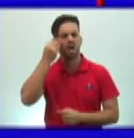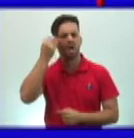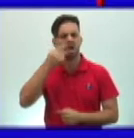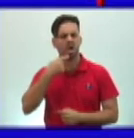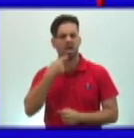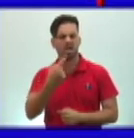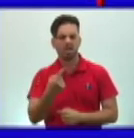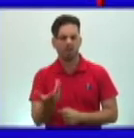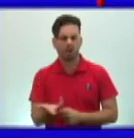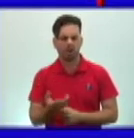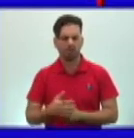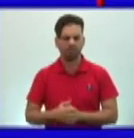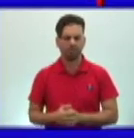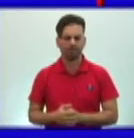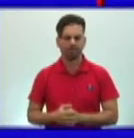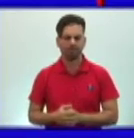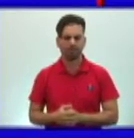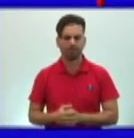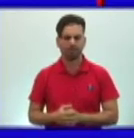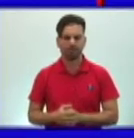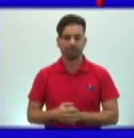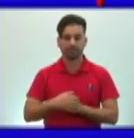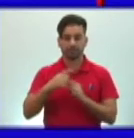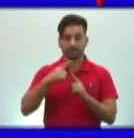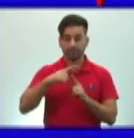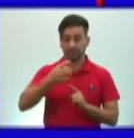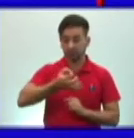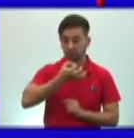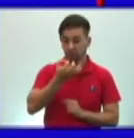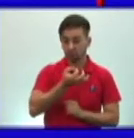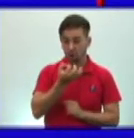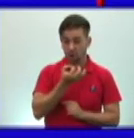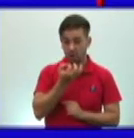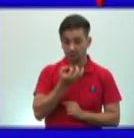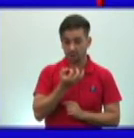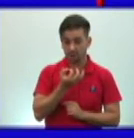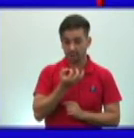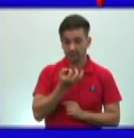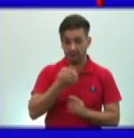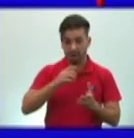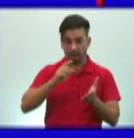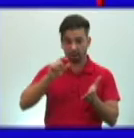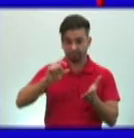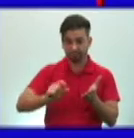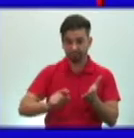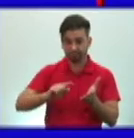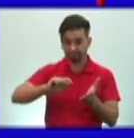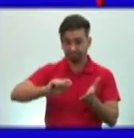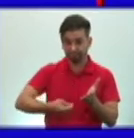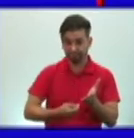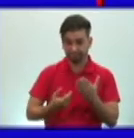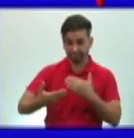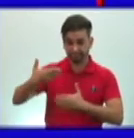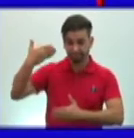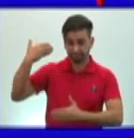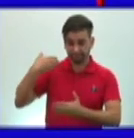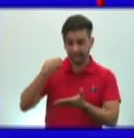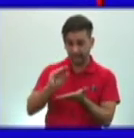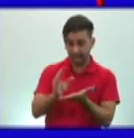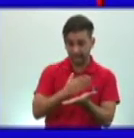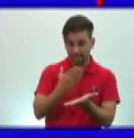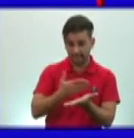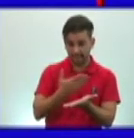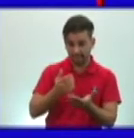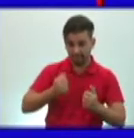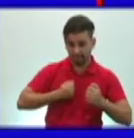Darwin? Dice, la teoría de la evolución expuesta por Darwin en su libro El origen de las especies